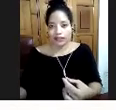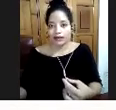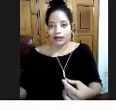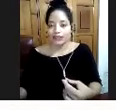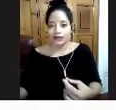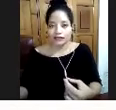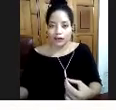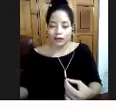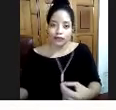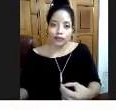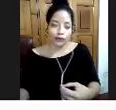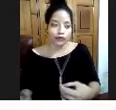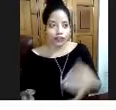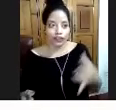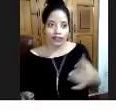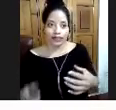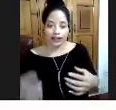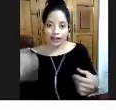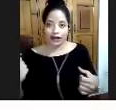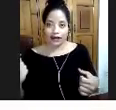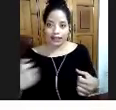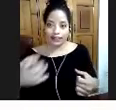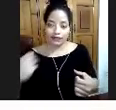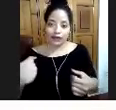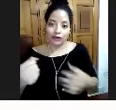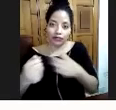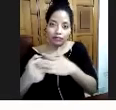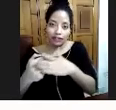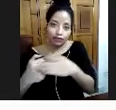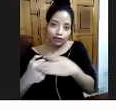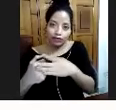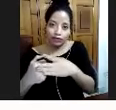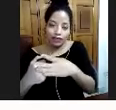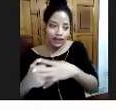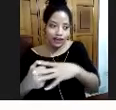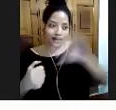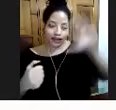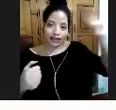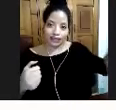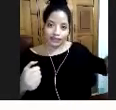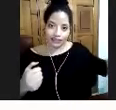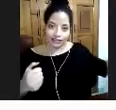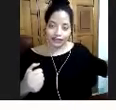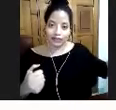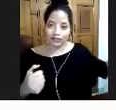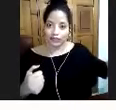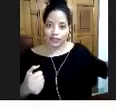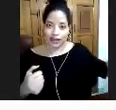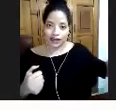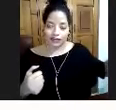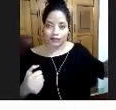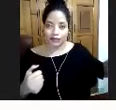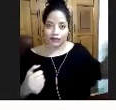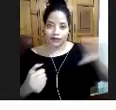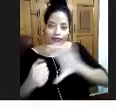llama técnicamente cifrado punto a punto, que es el cifrado cuando sale de tu computadora y se descifra cuando llega